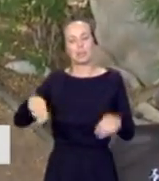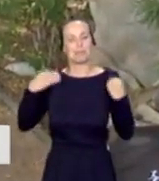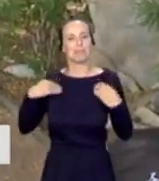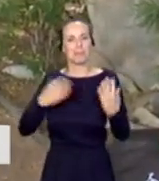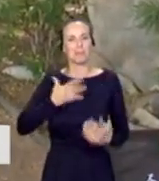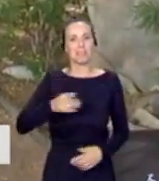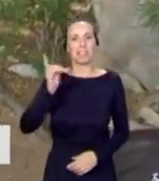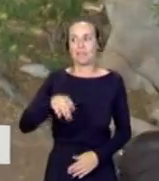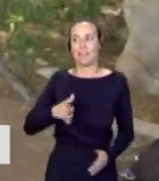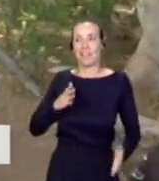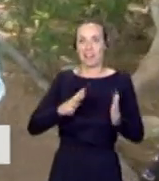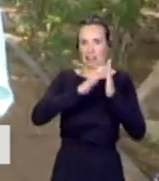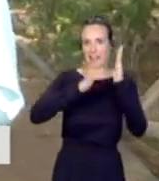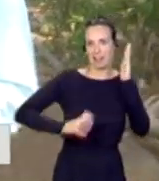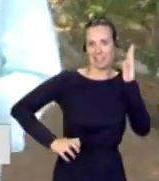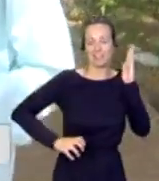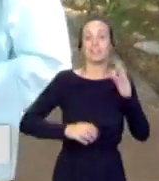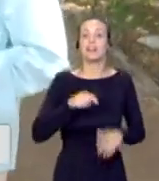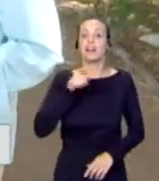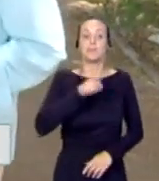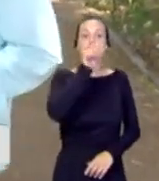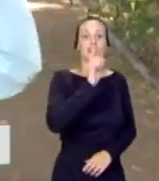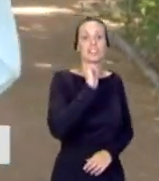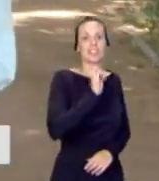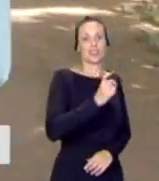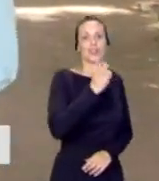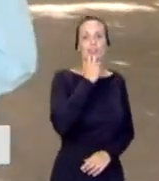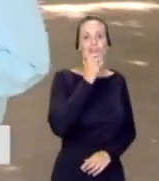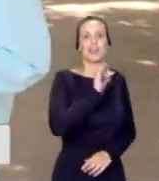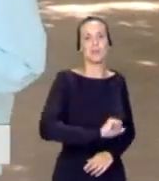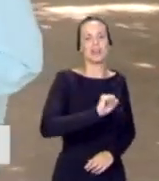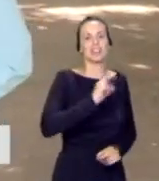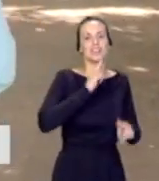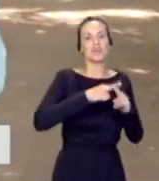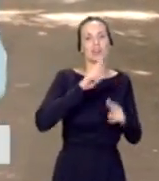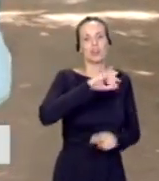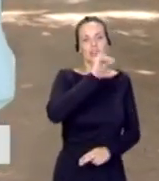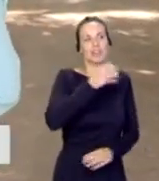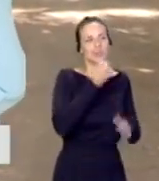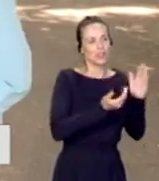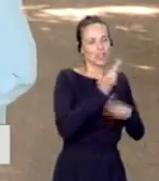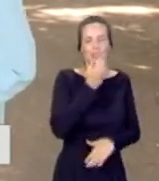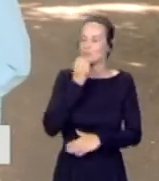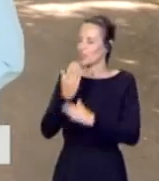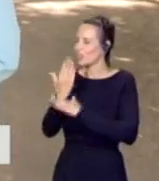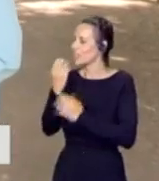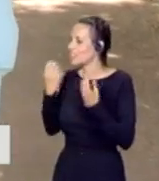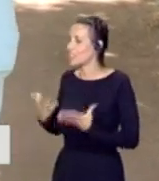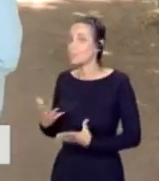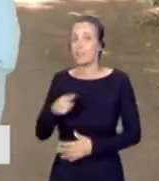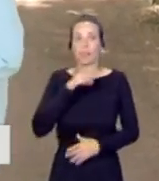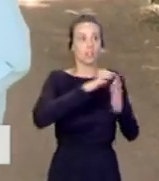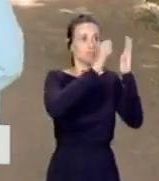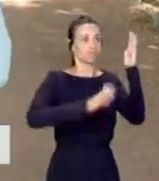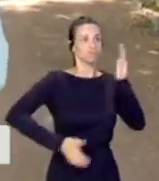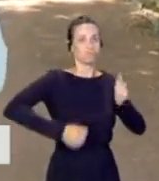esta carrera. Aquí tenemos al director de Gomera Paradise, José Rodríguez. Muy buenos días. Hola, buenos días. ¿Qué tal? Una carrera que cierra